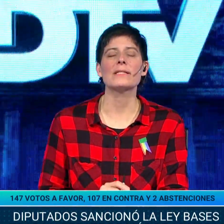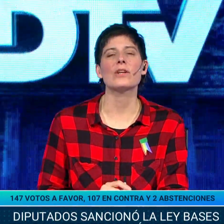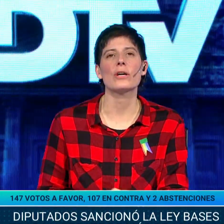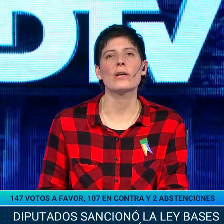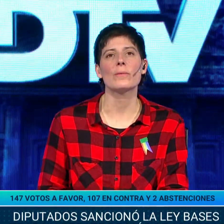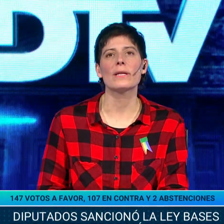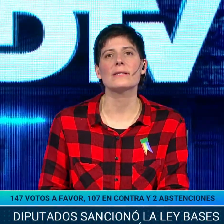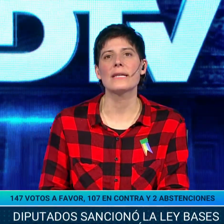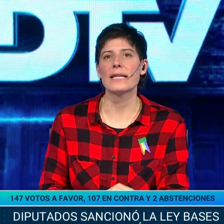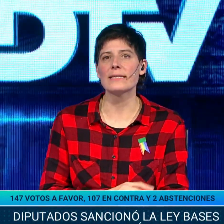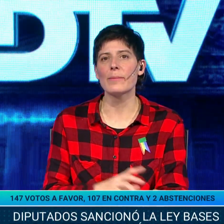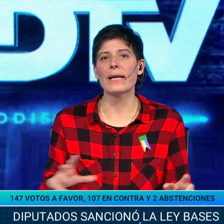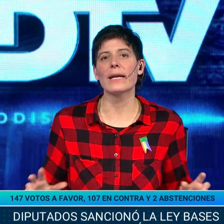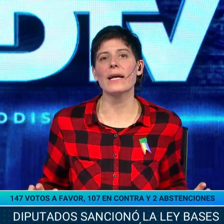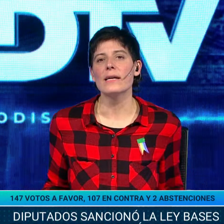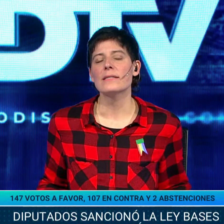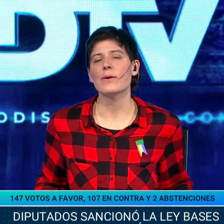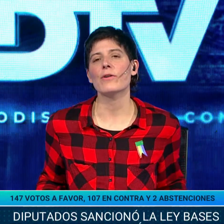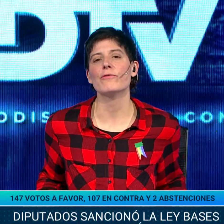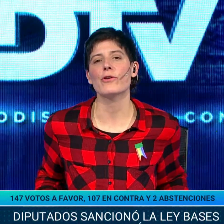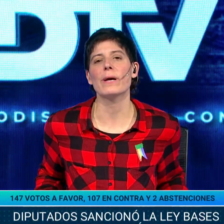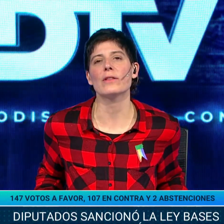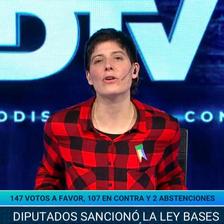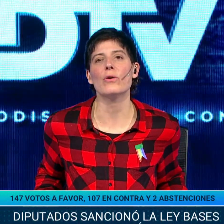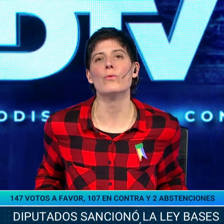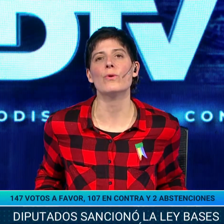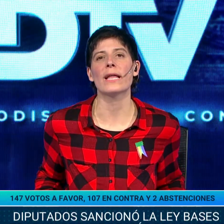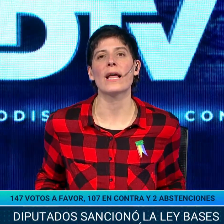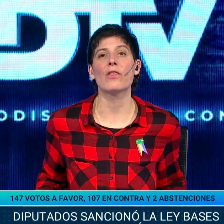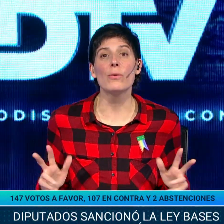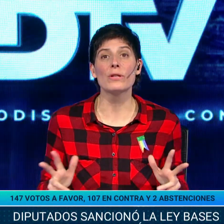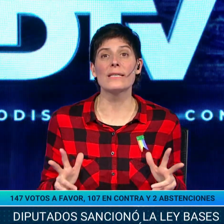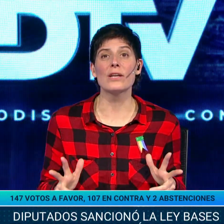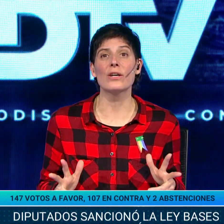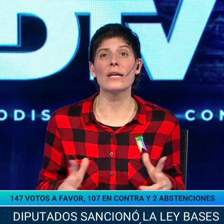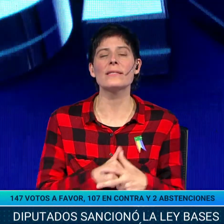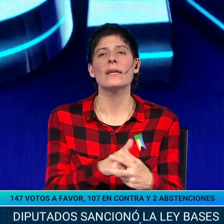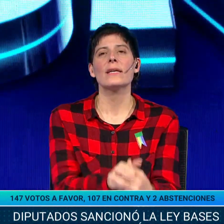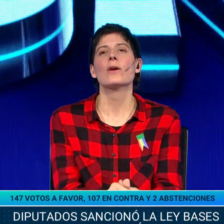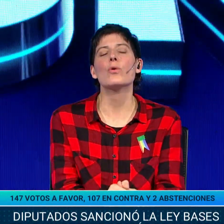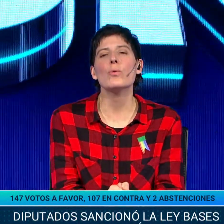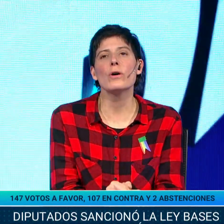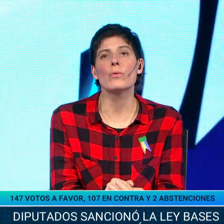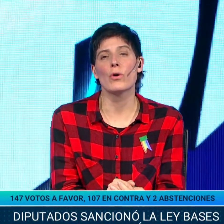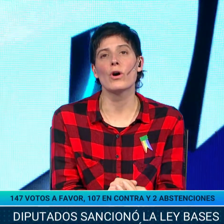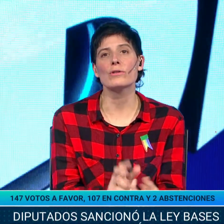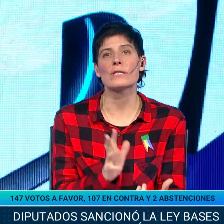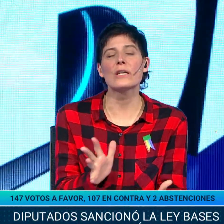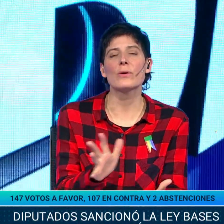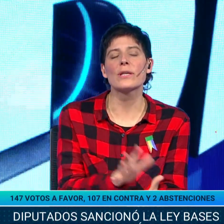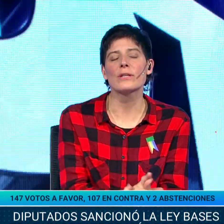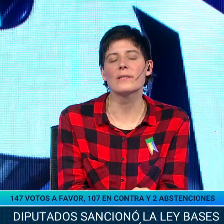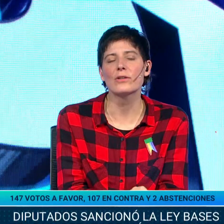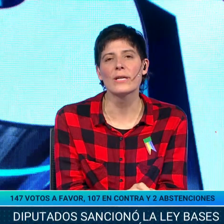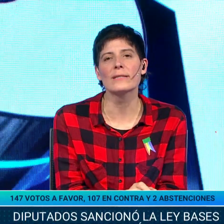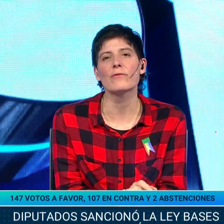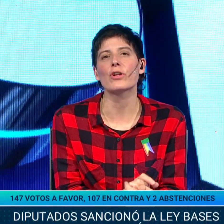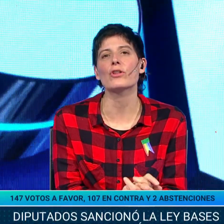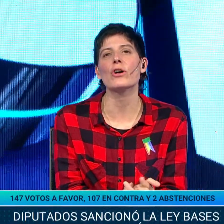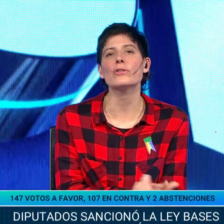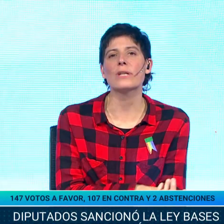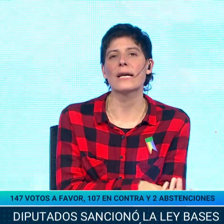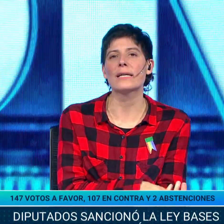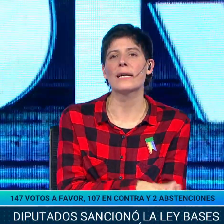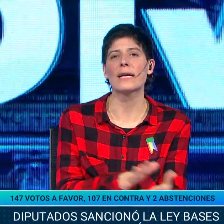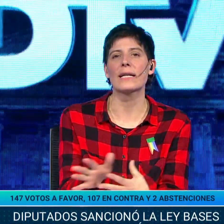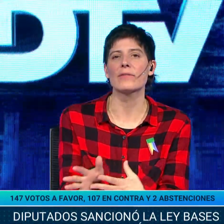103 abstenciones, como les decía. De esta manera se va conformando una de las dos votaciones que hubo 5 votaciones en total, estas